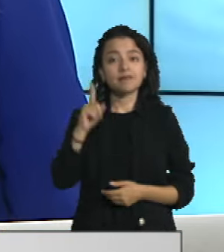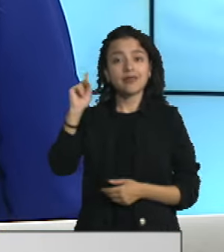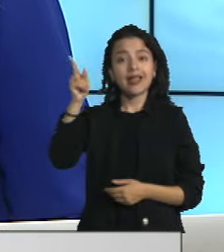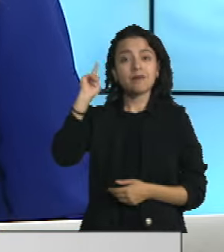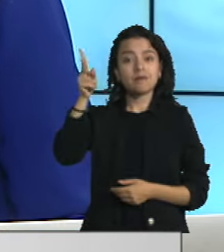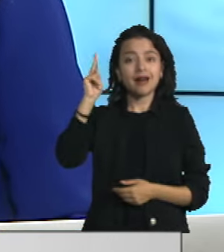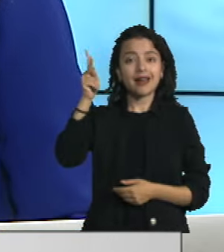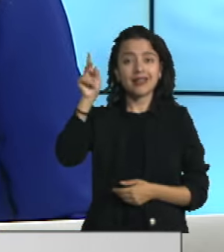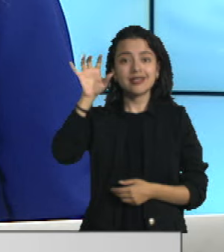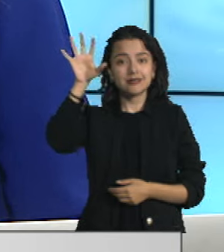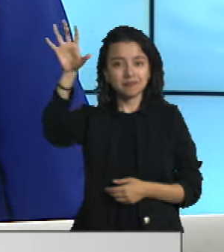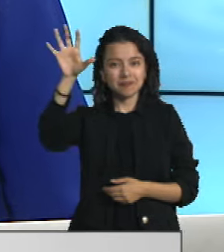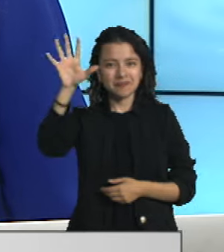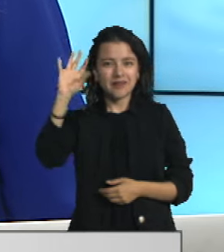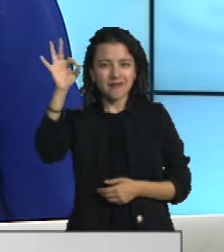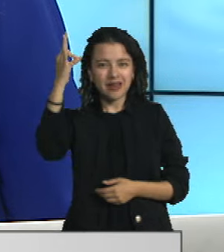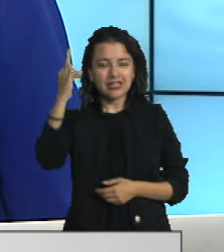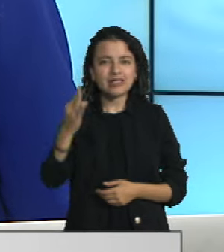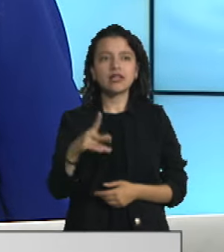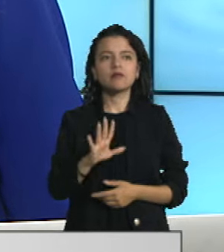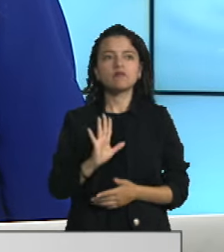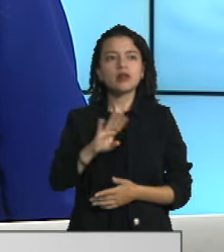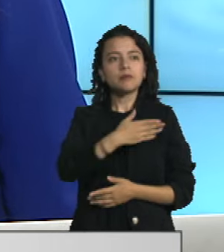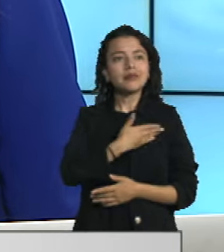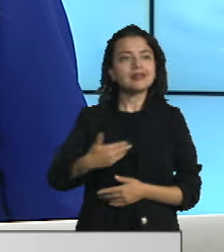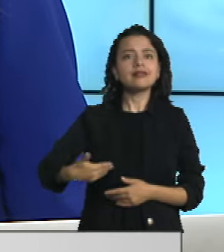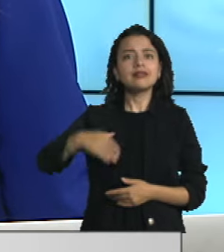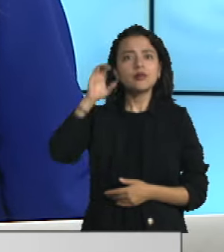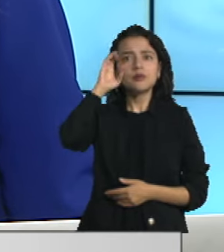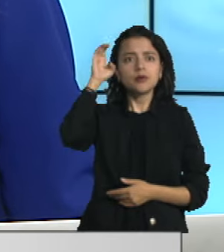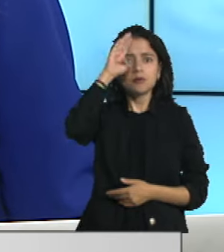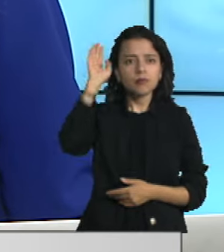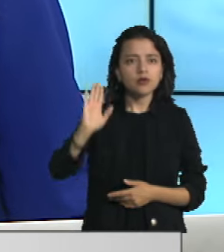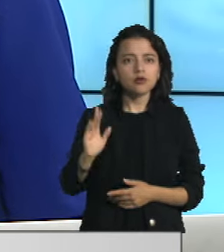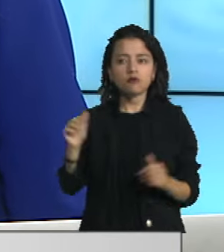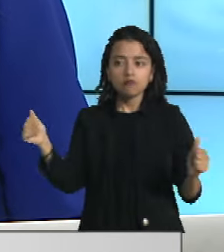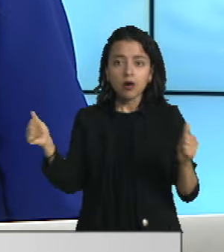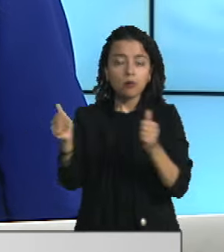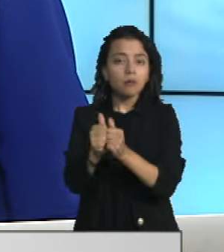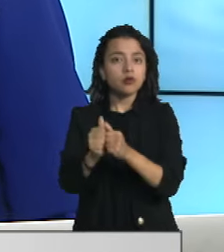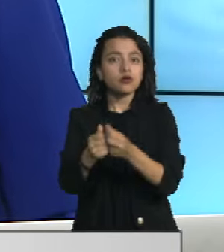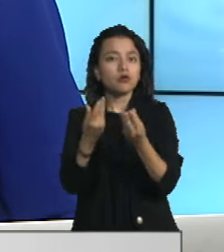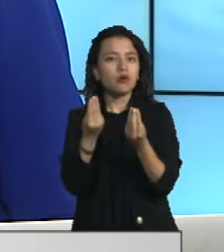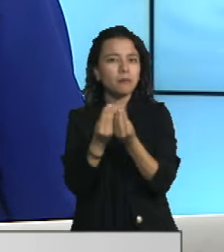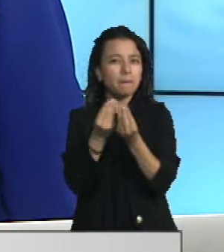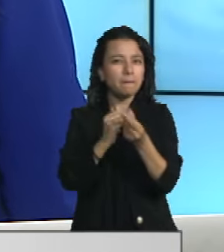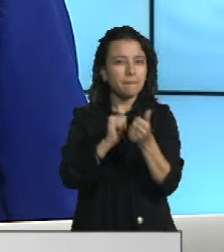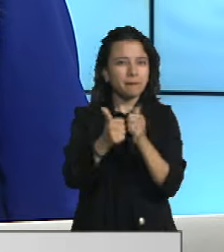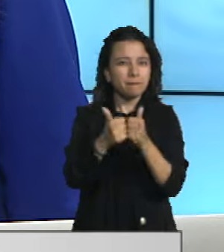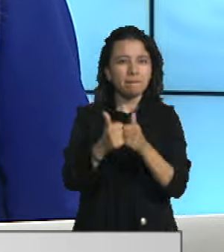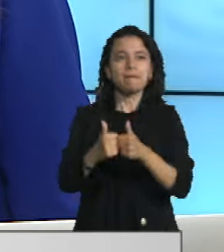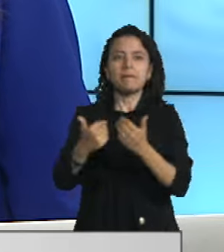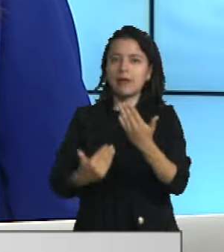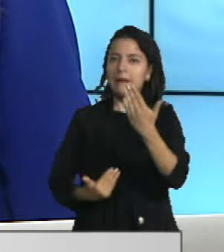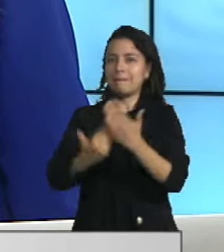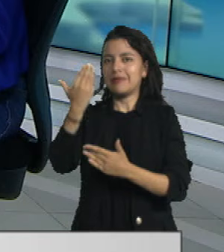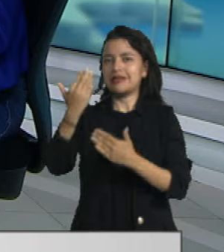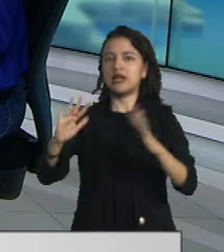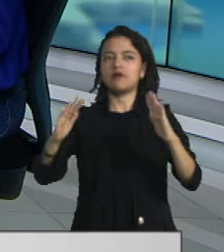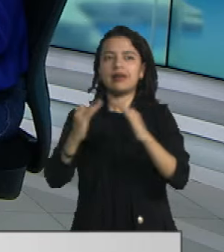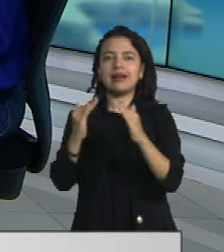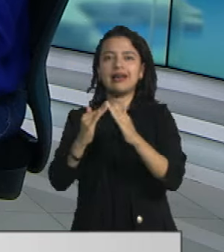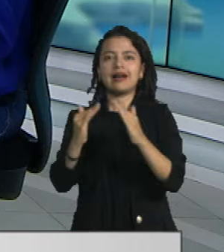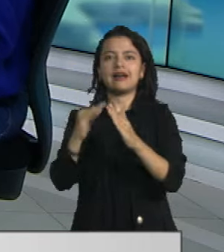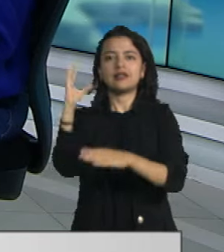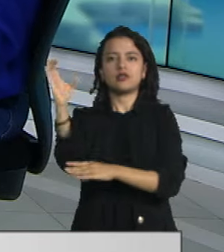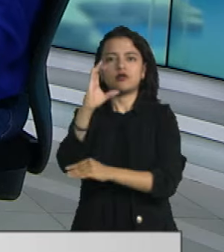en París, el presidente Gustavo Petro, junto con los atletas colombianos que participan en los Juegos Olímpicos, inauguraron la Casa Colombia. David